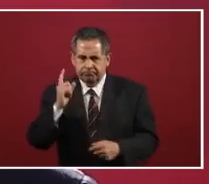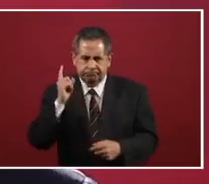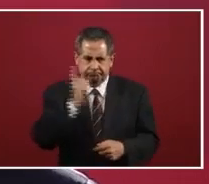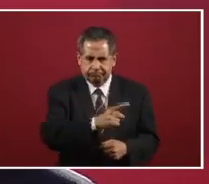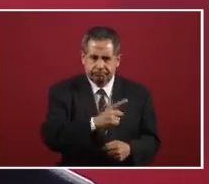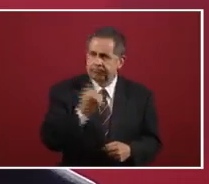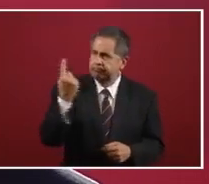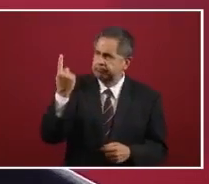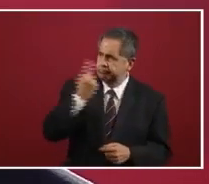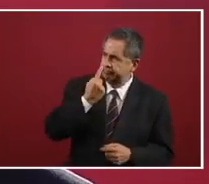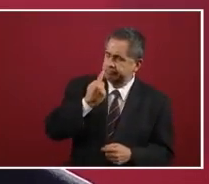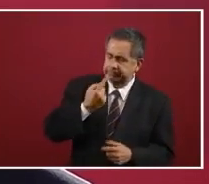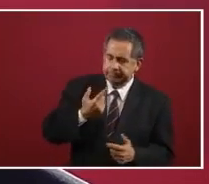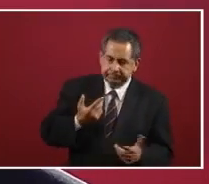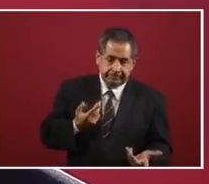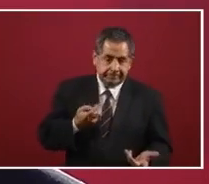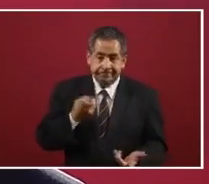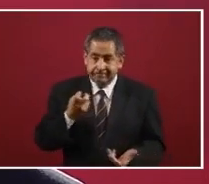estigmatizar